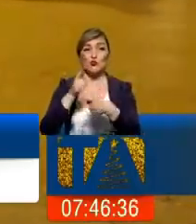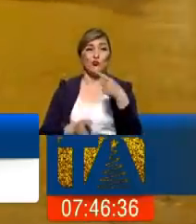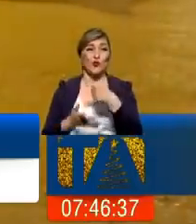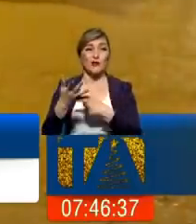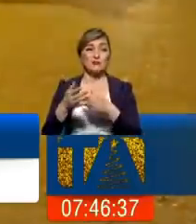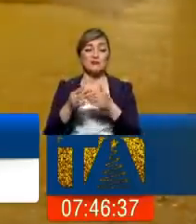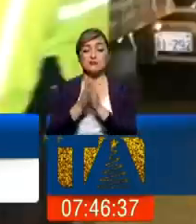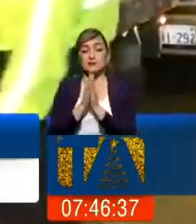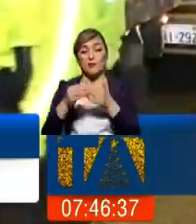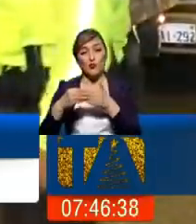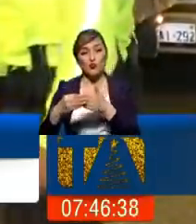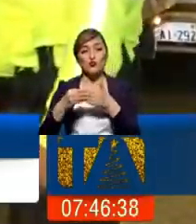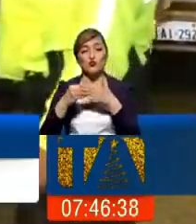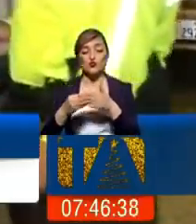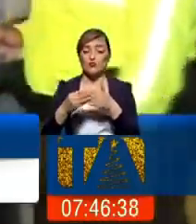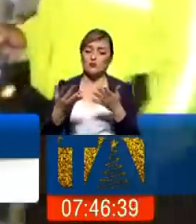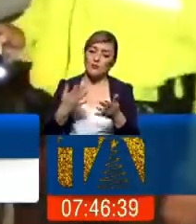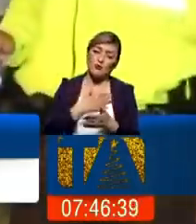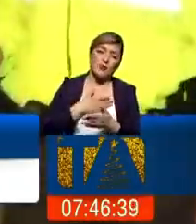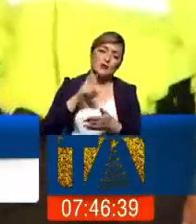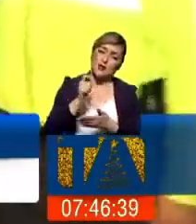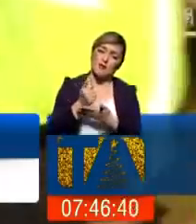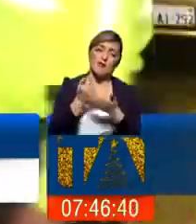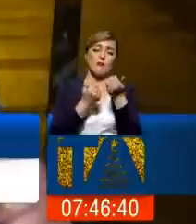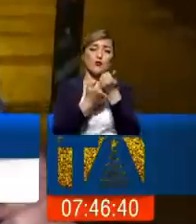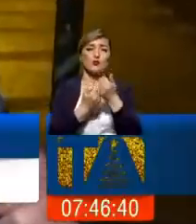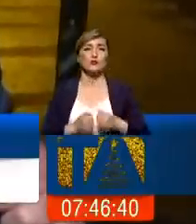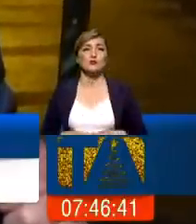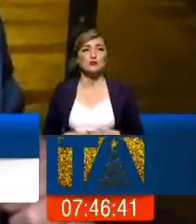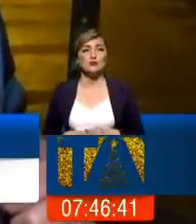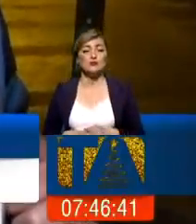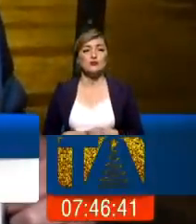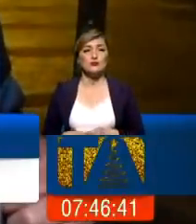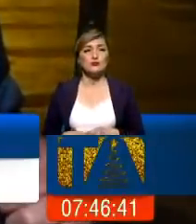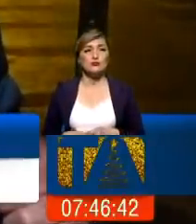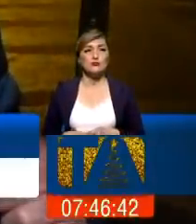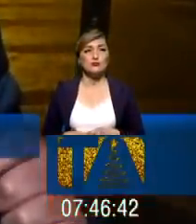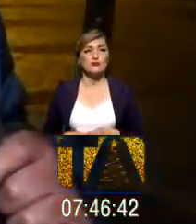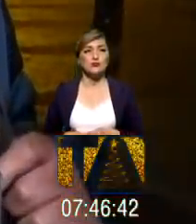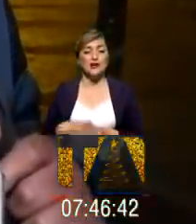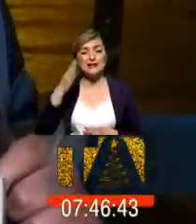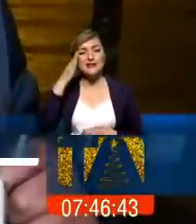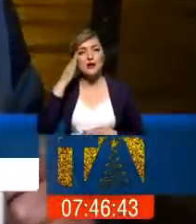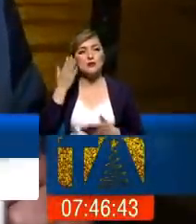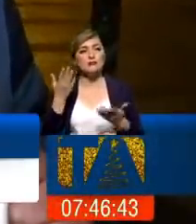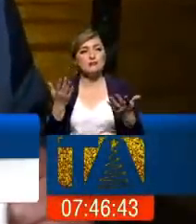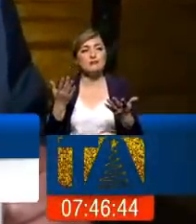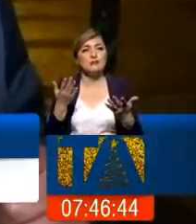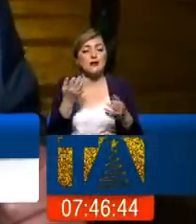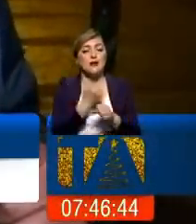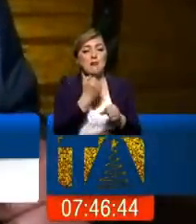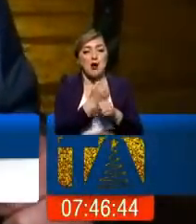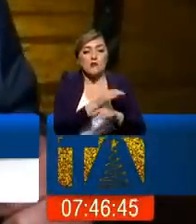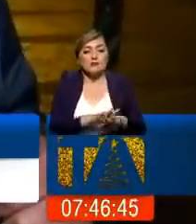mayor flexibilidad para cumplir con las disposiciones del COE Nacional. Sí, sí, estábamos enterados. Lo que pasa es que ahorita estamos saliendo